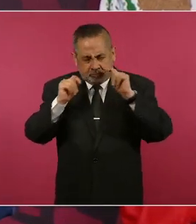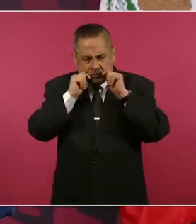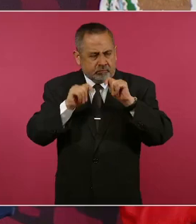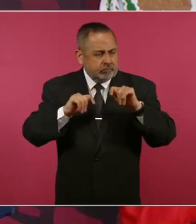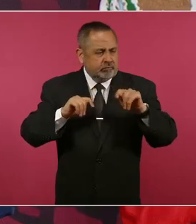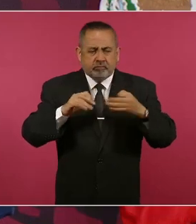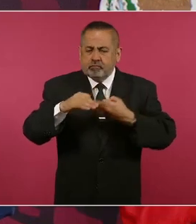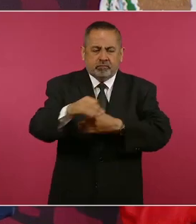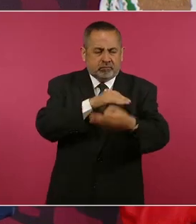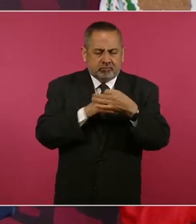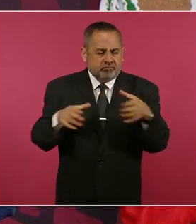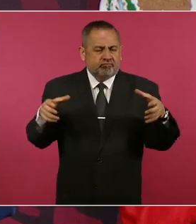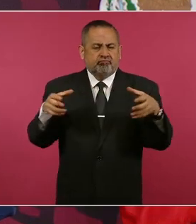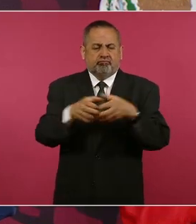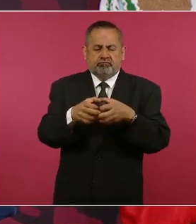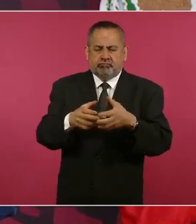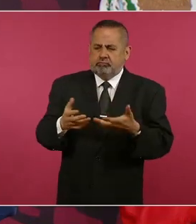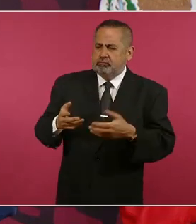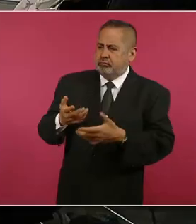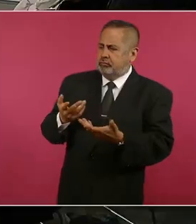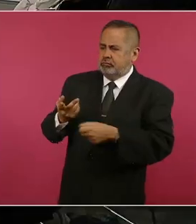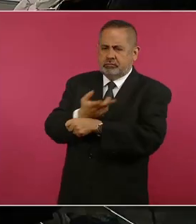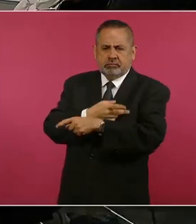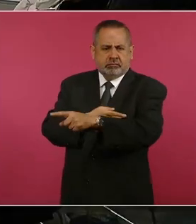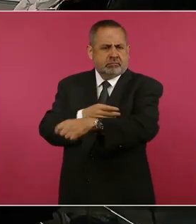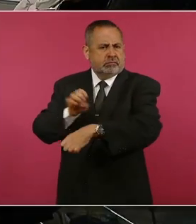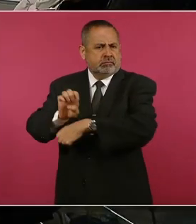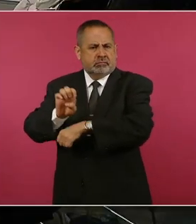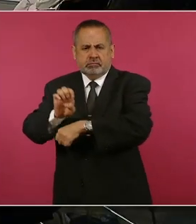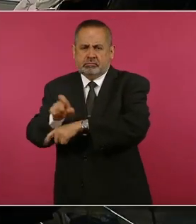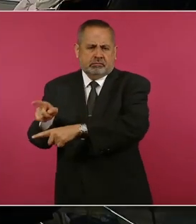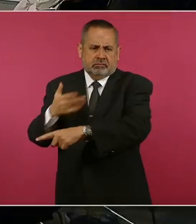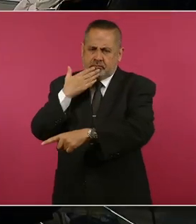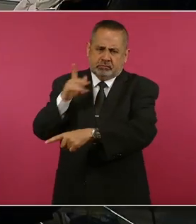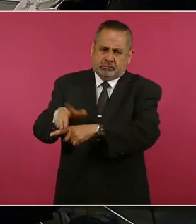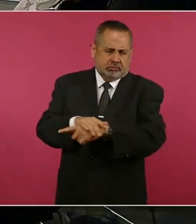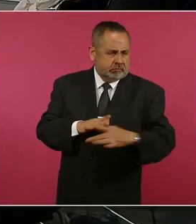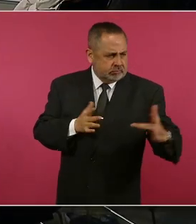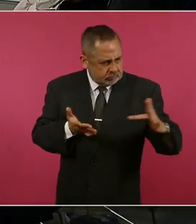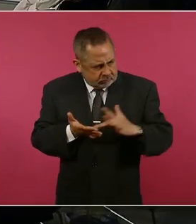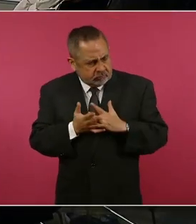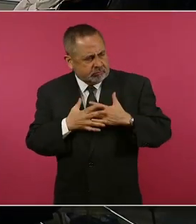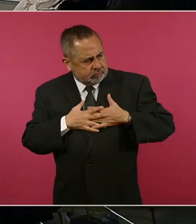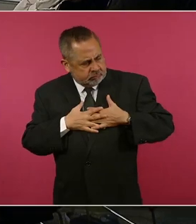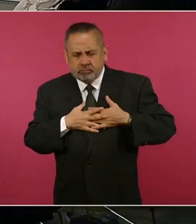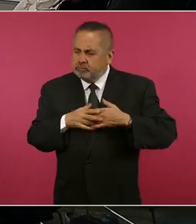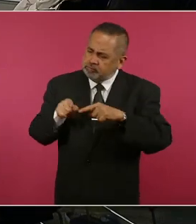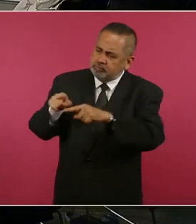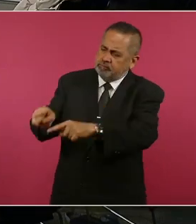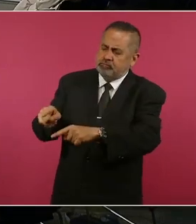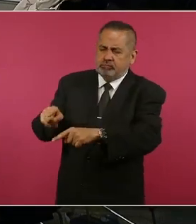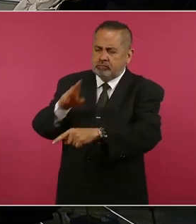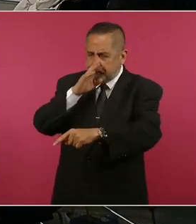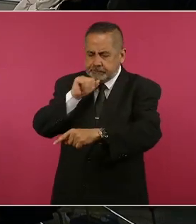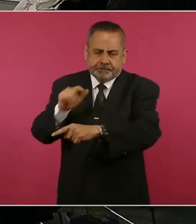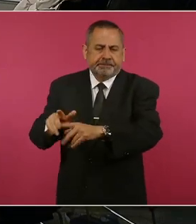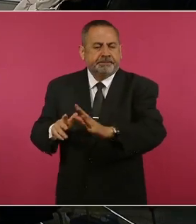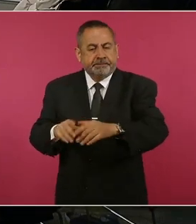todos los sectores, su apoyo, su respaldo, y también a los